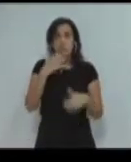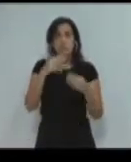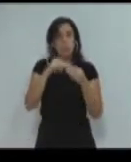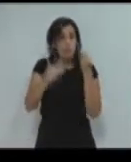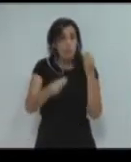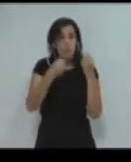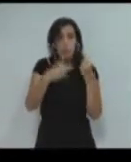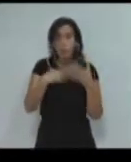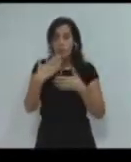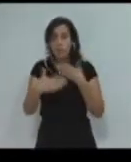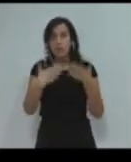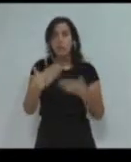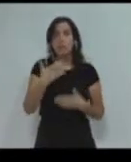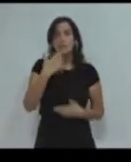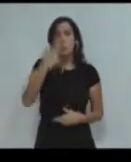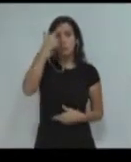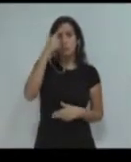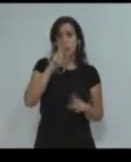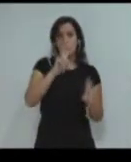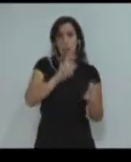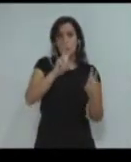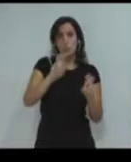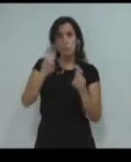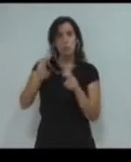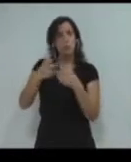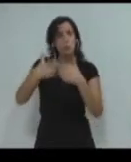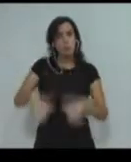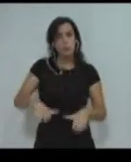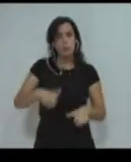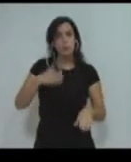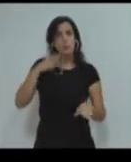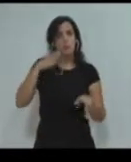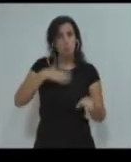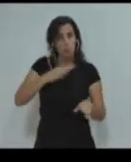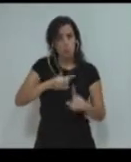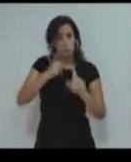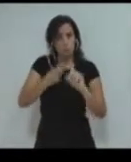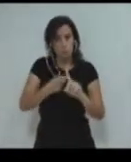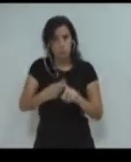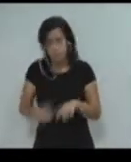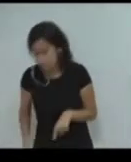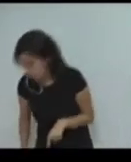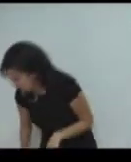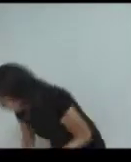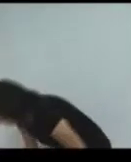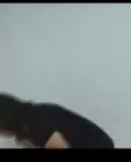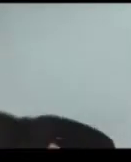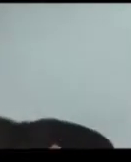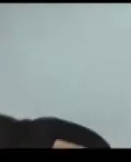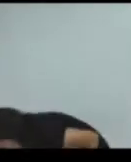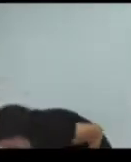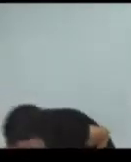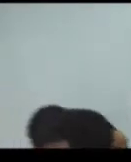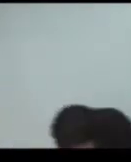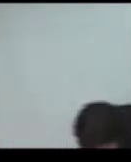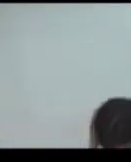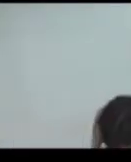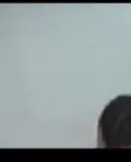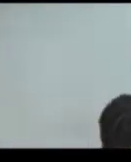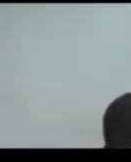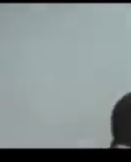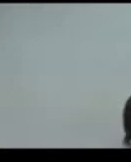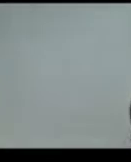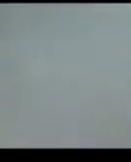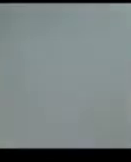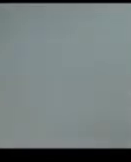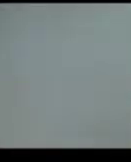los automático. diferentes títulos que son, en automático él te lleva hacia él, ¿no? Una cosa muy importante, hay personas que se creen que